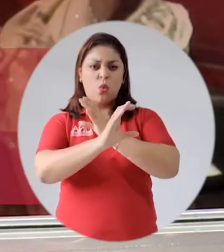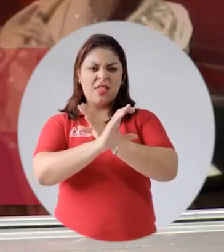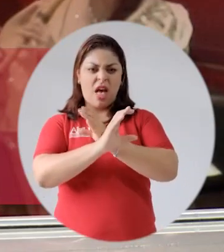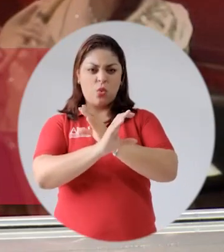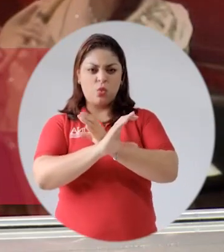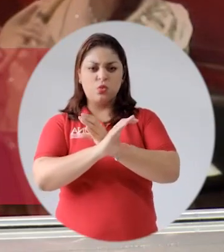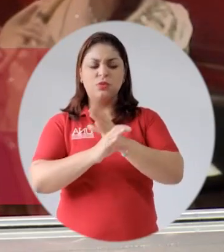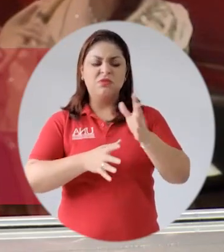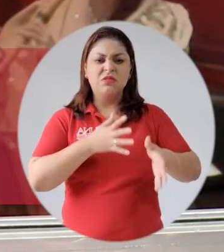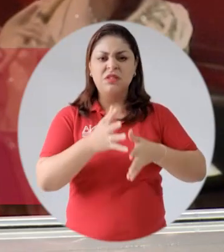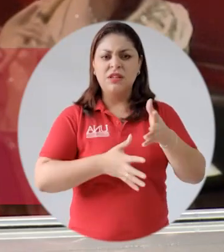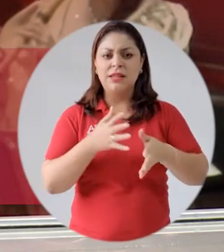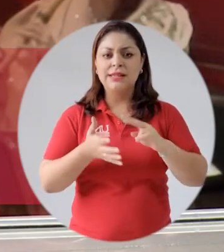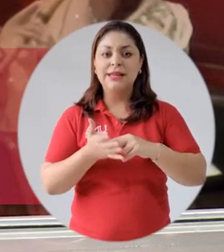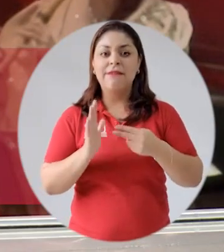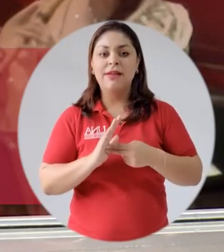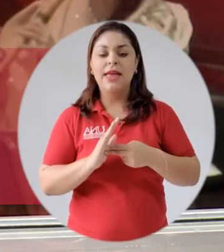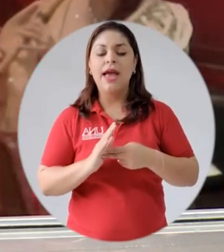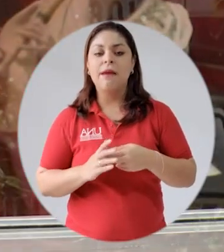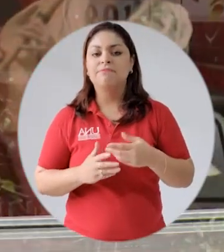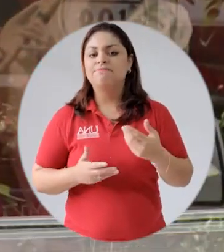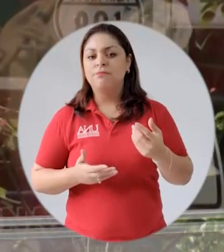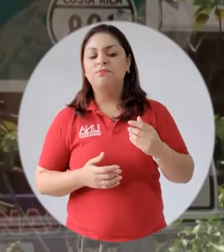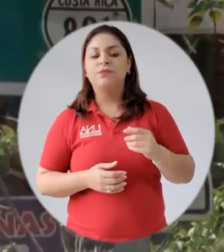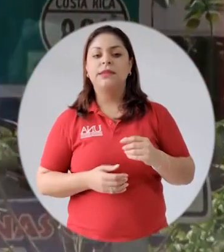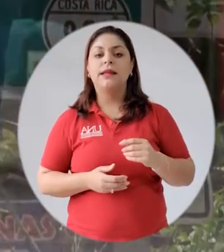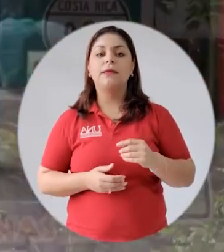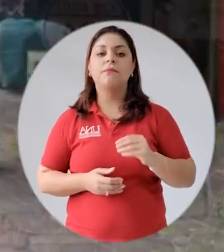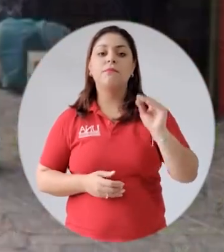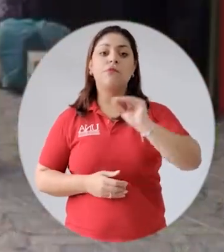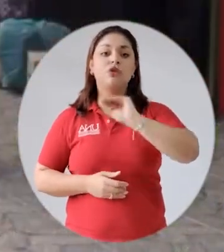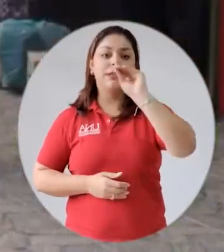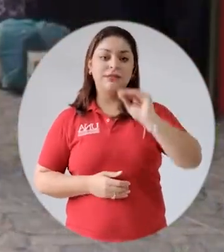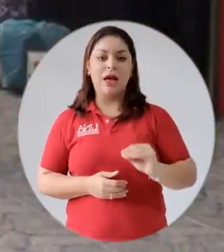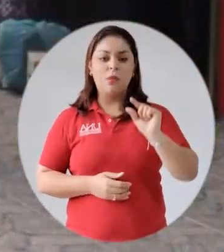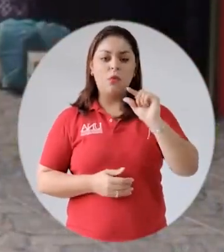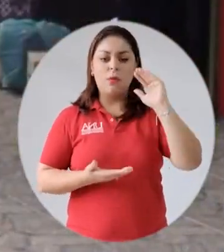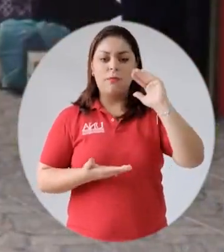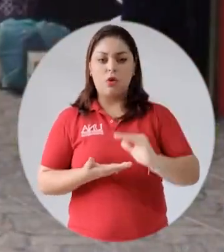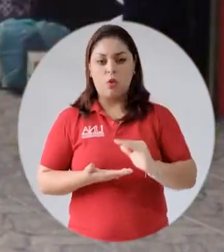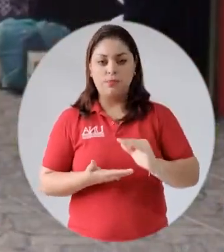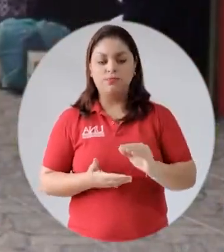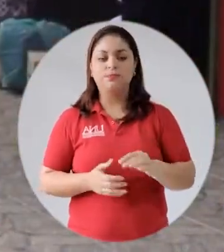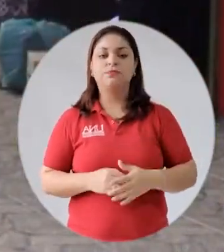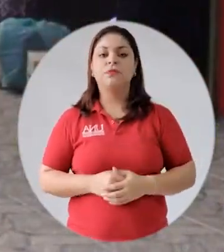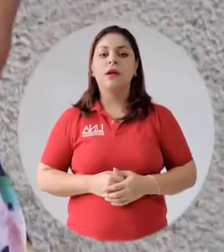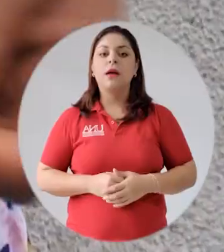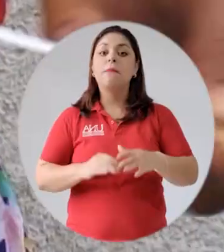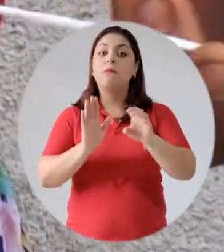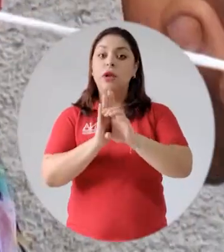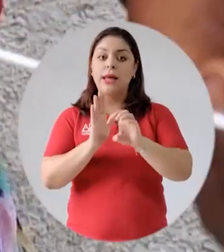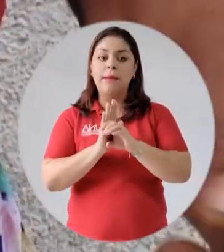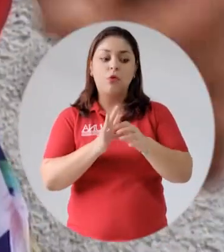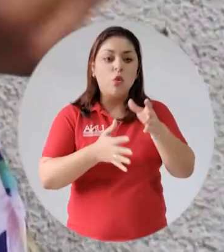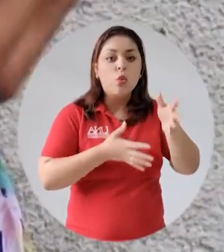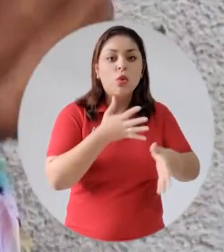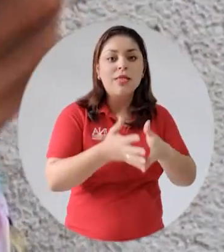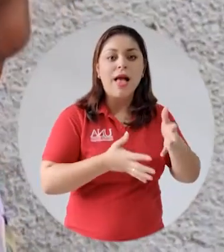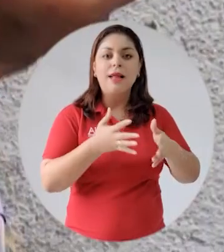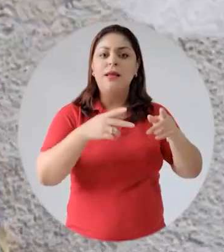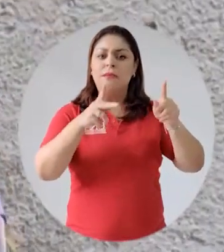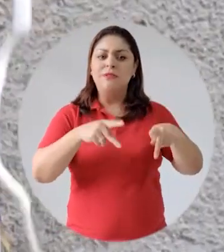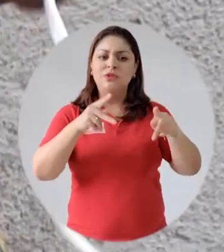al cuidado de menores de 12 años, ¿verdad? Los hombres dedican 7 horas y 19 minutos, mientras